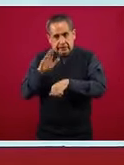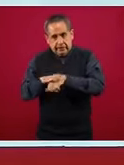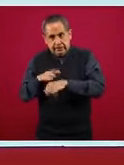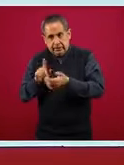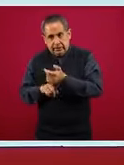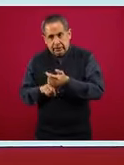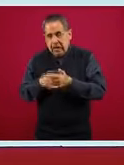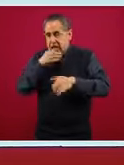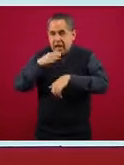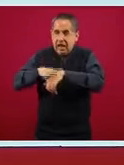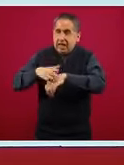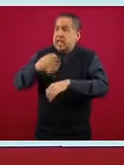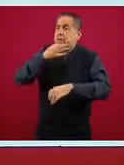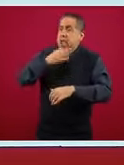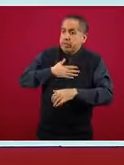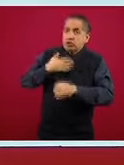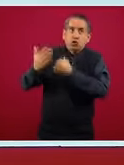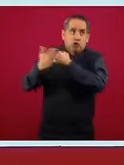observada, notificada.